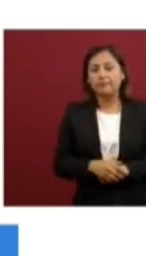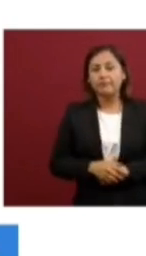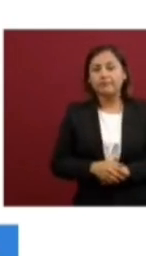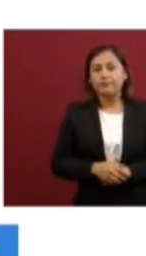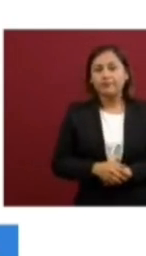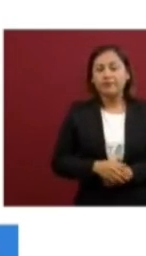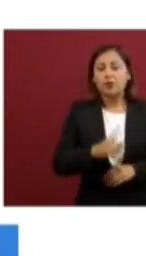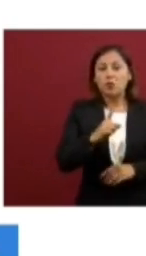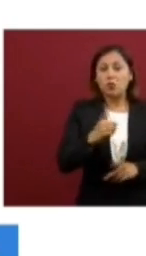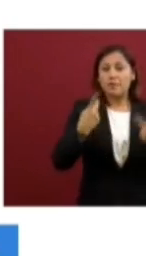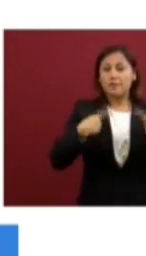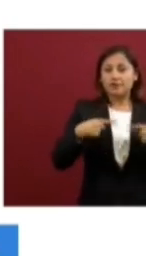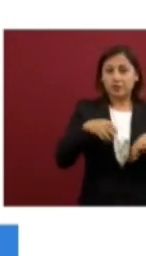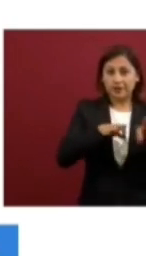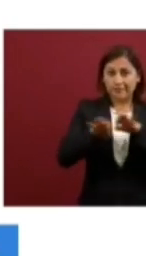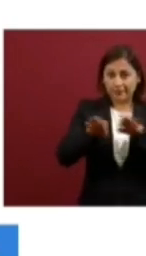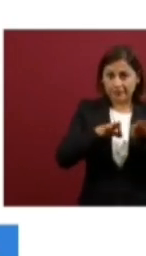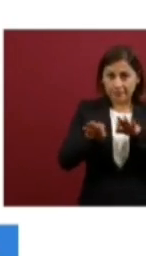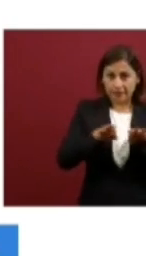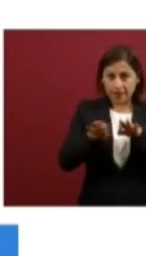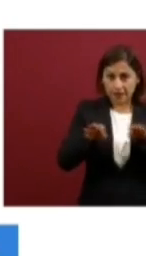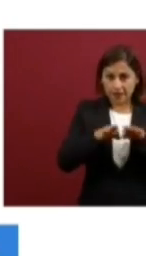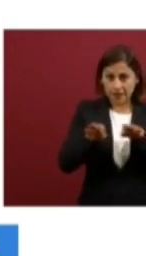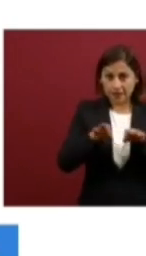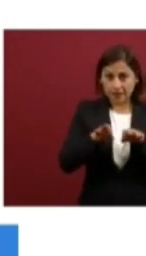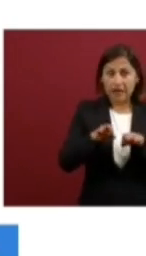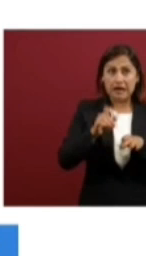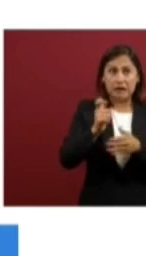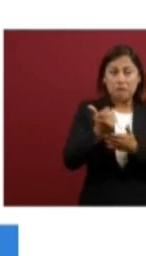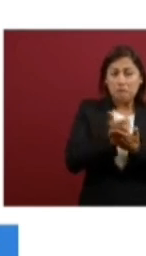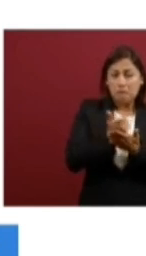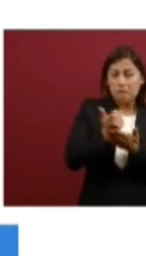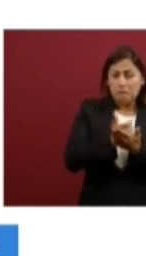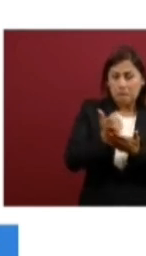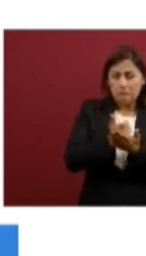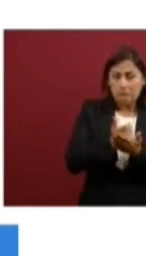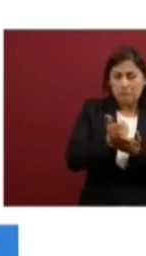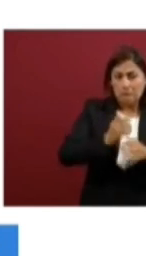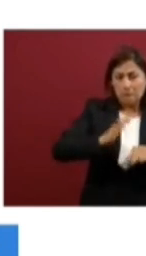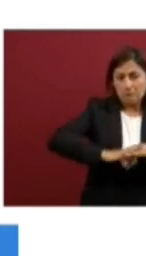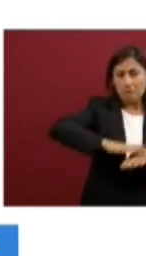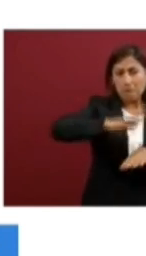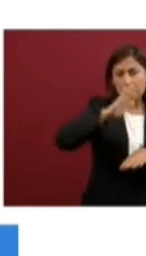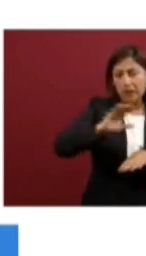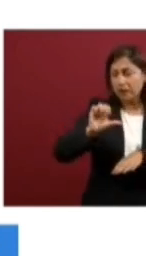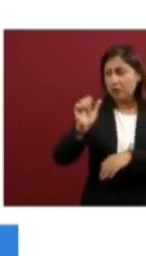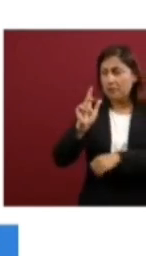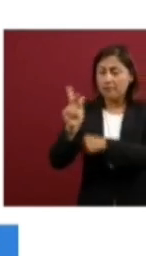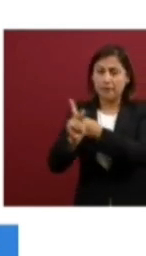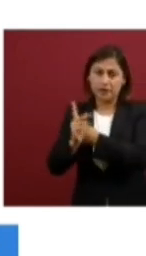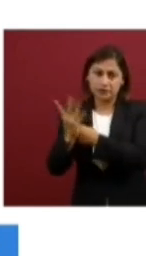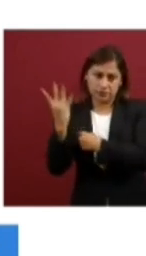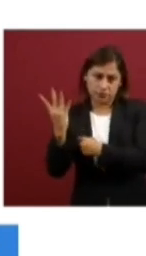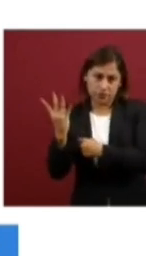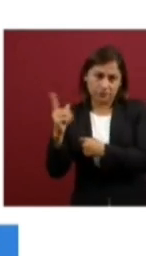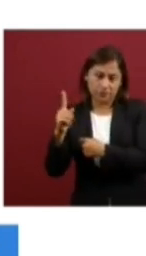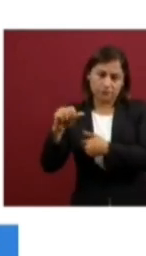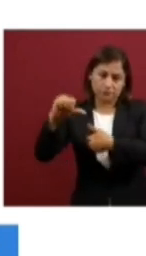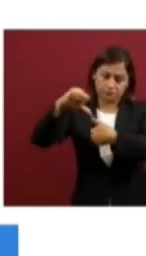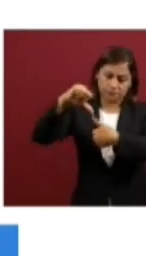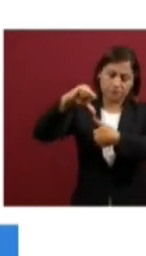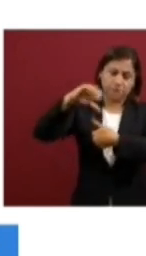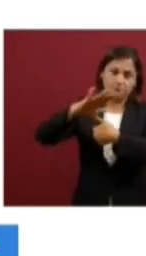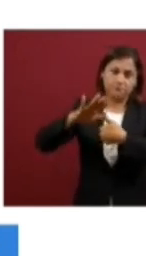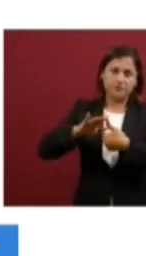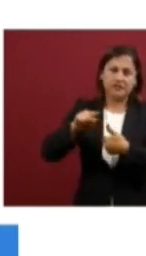veces más en eeuu que en los cuatro países en los cuatro obviamente méxico es el que tiene un mejor